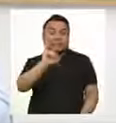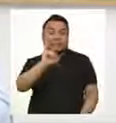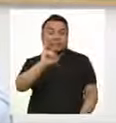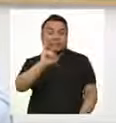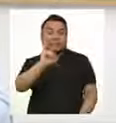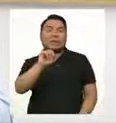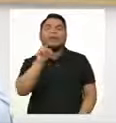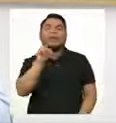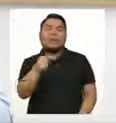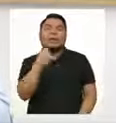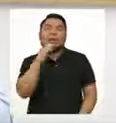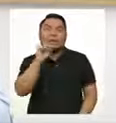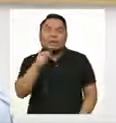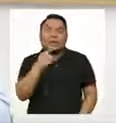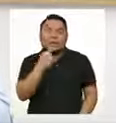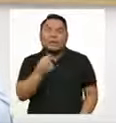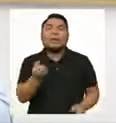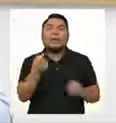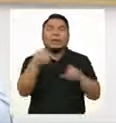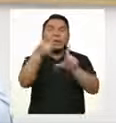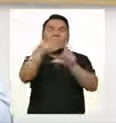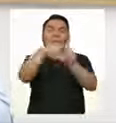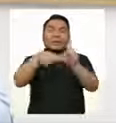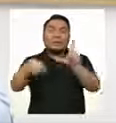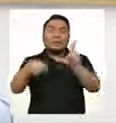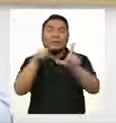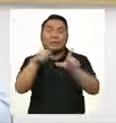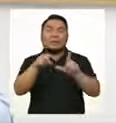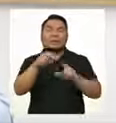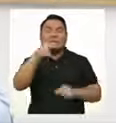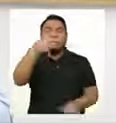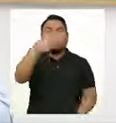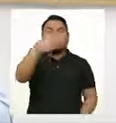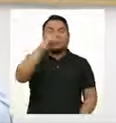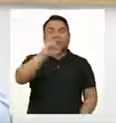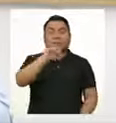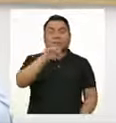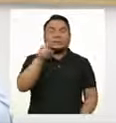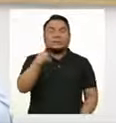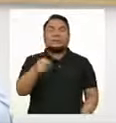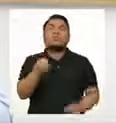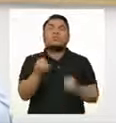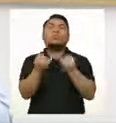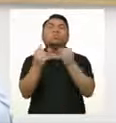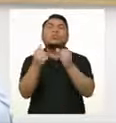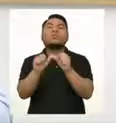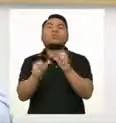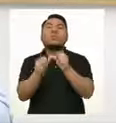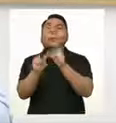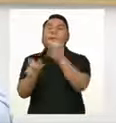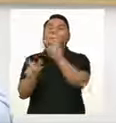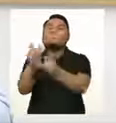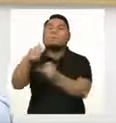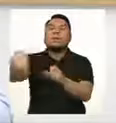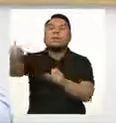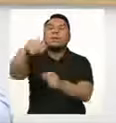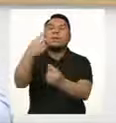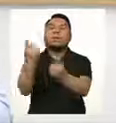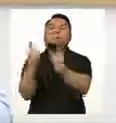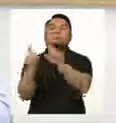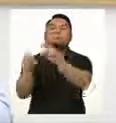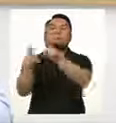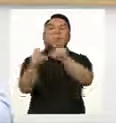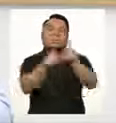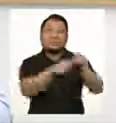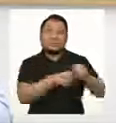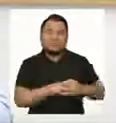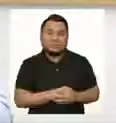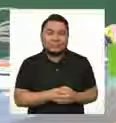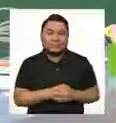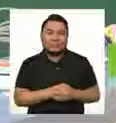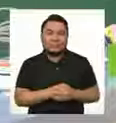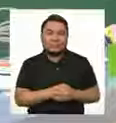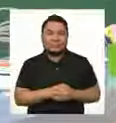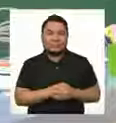tenemos que dividir la frecuencia absoluta F sub I entre el número total de personas que componen la muestra,